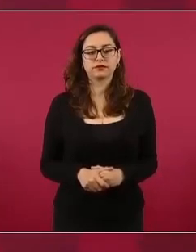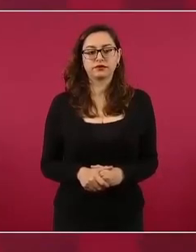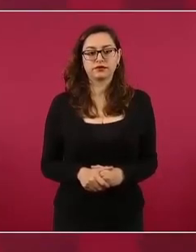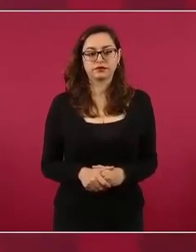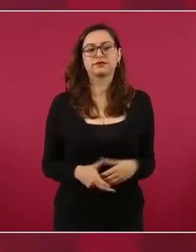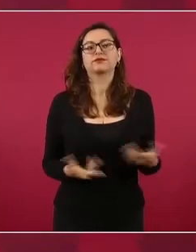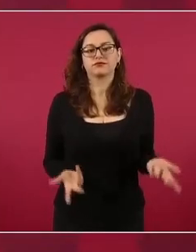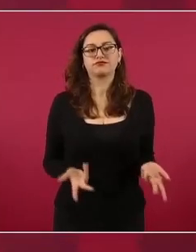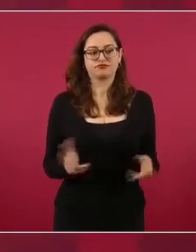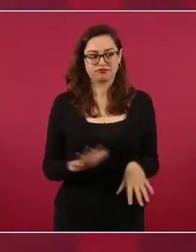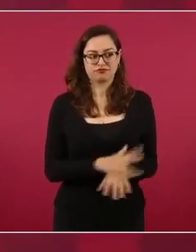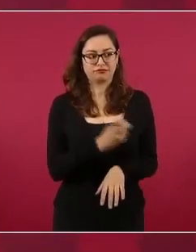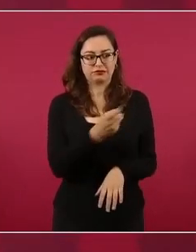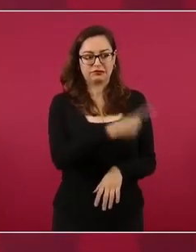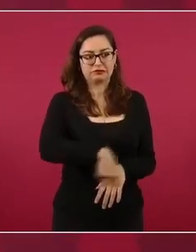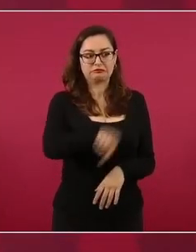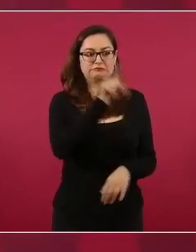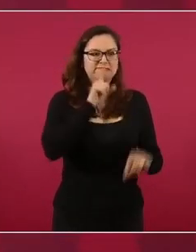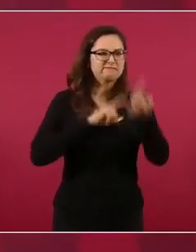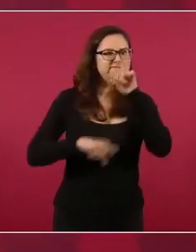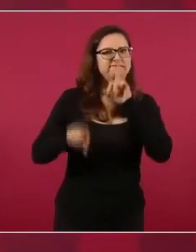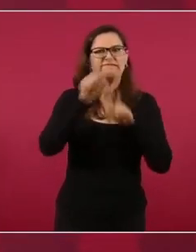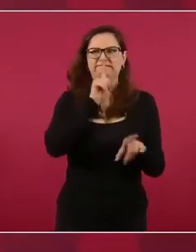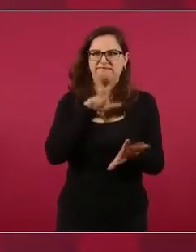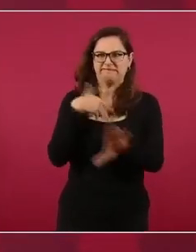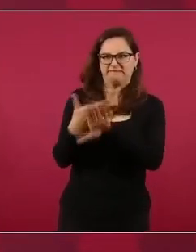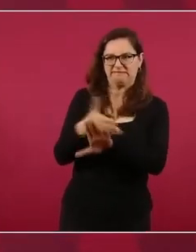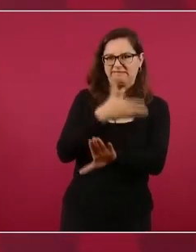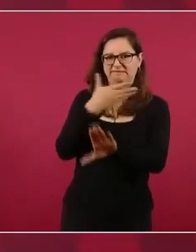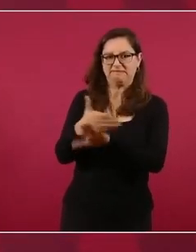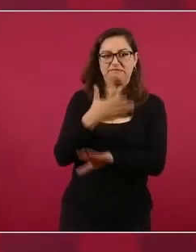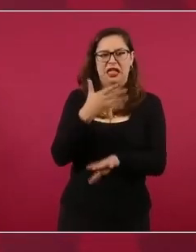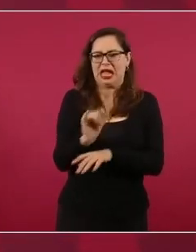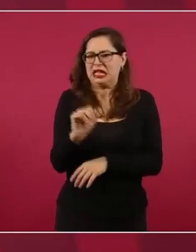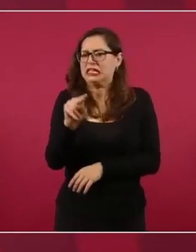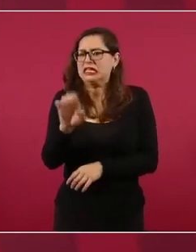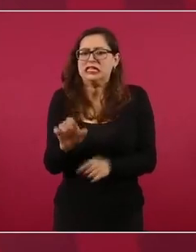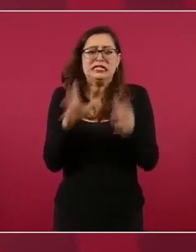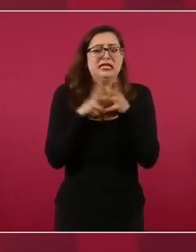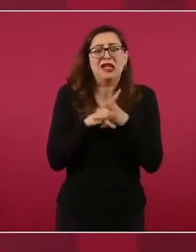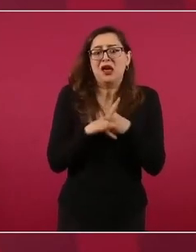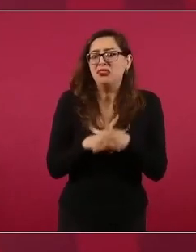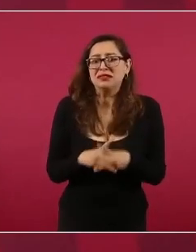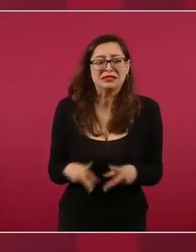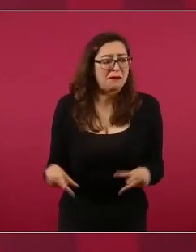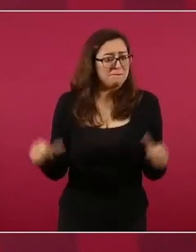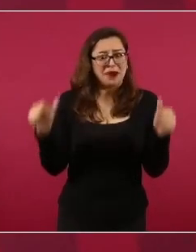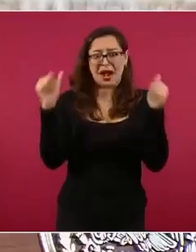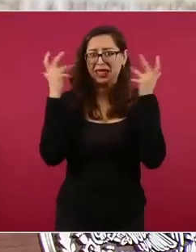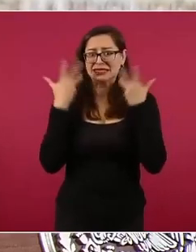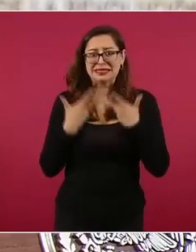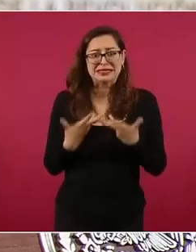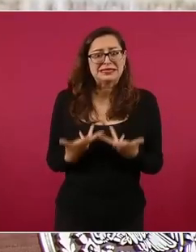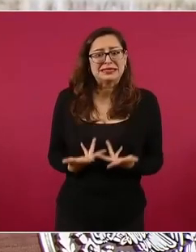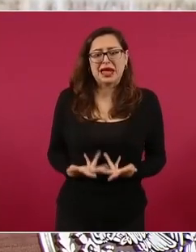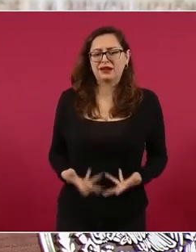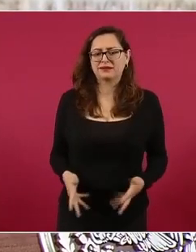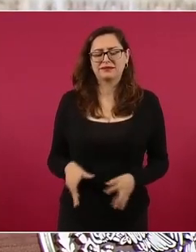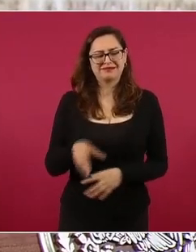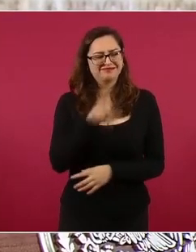por eso la campaña y mentiras que vamos a desaparecer el INE,